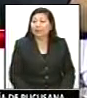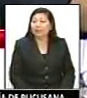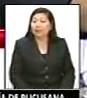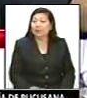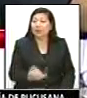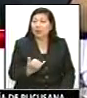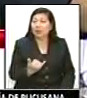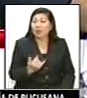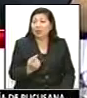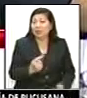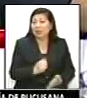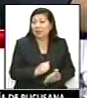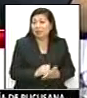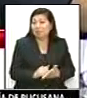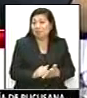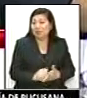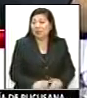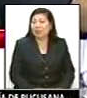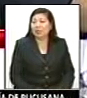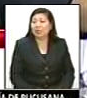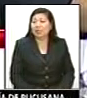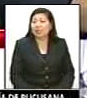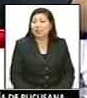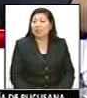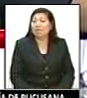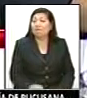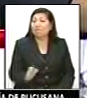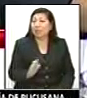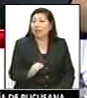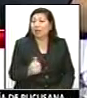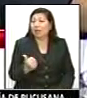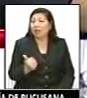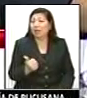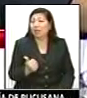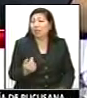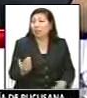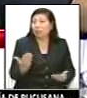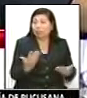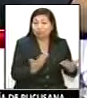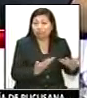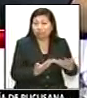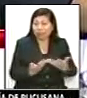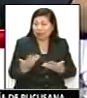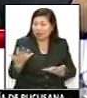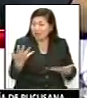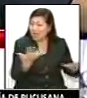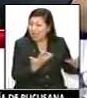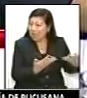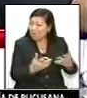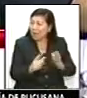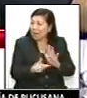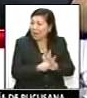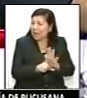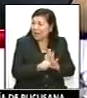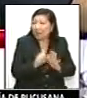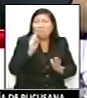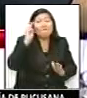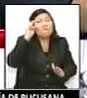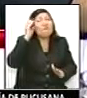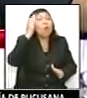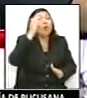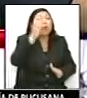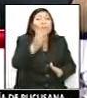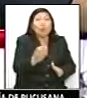día, este mes, en febrero de repente encaja otro con este artículo, entonces cambio la ley orgánica futura y